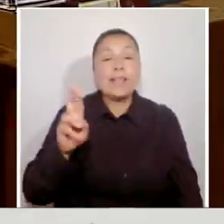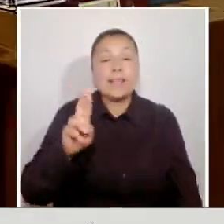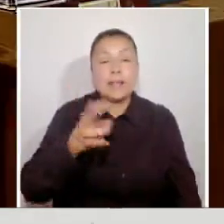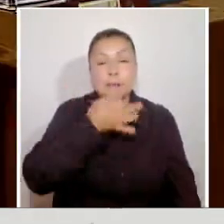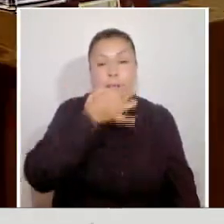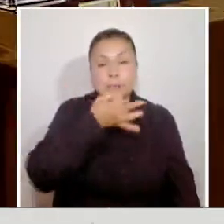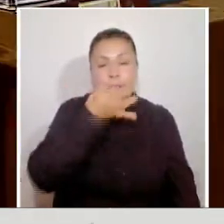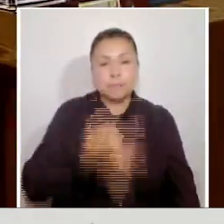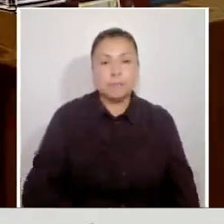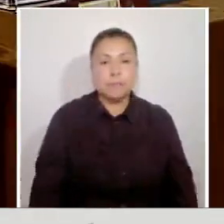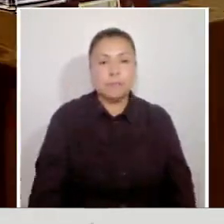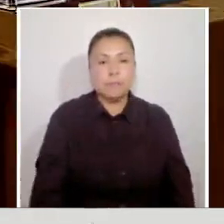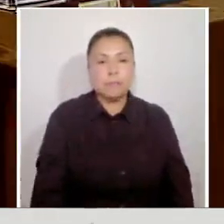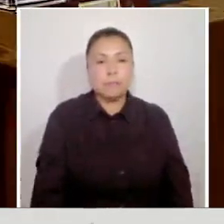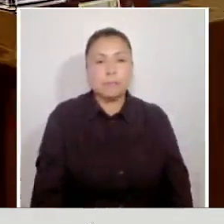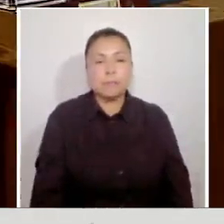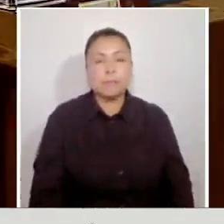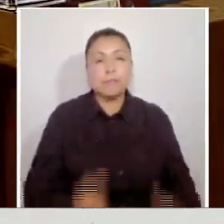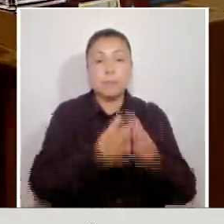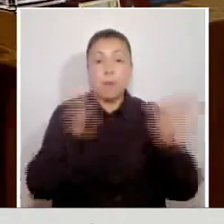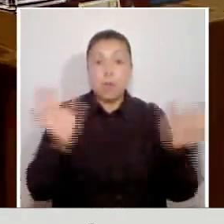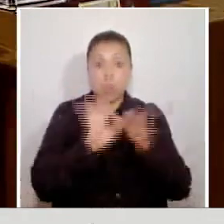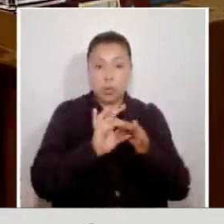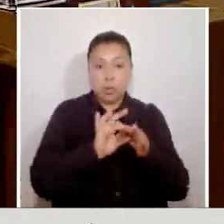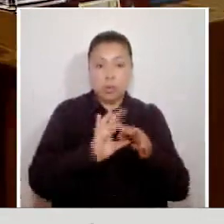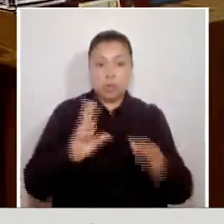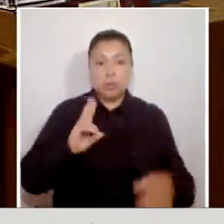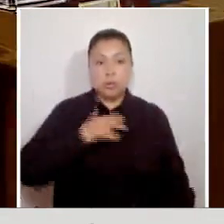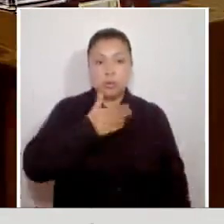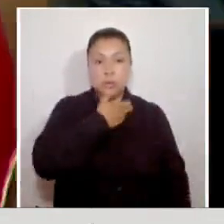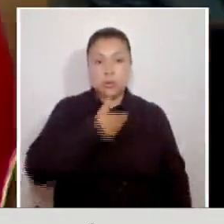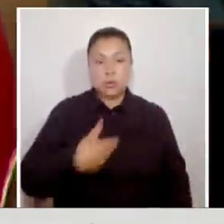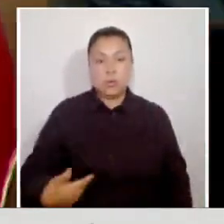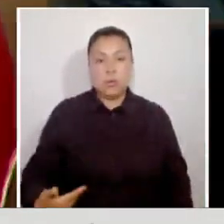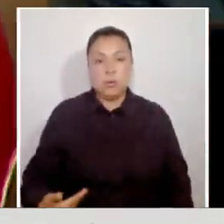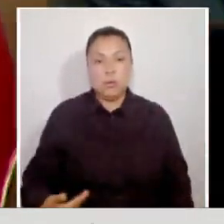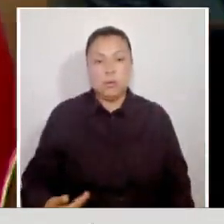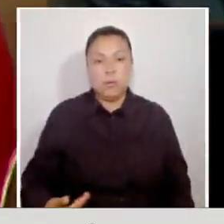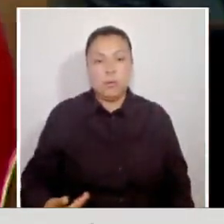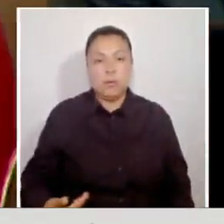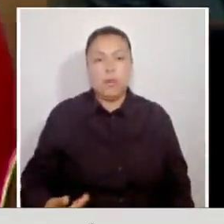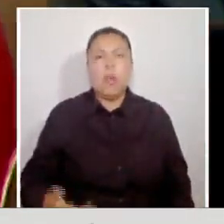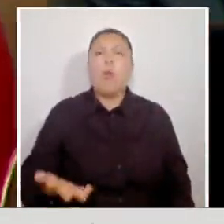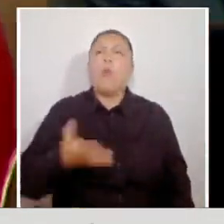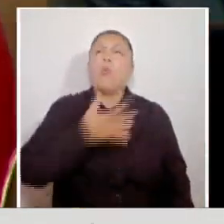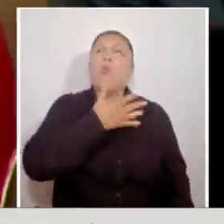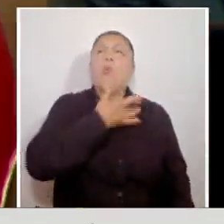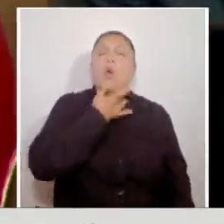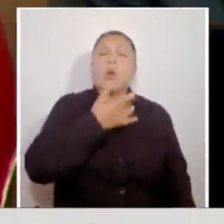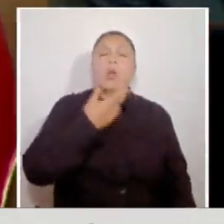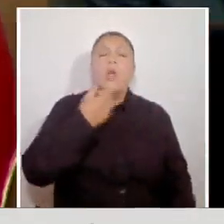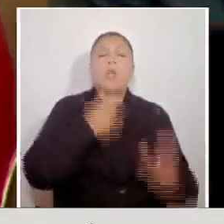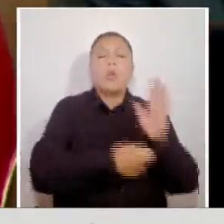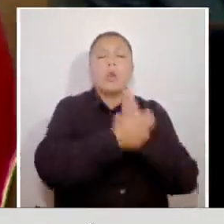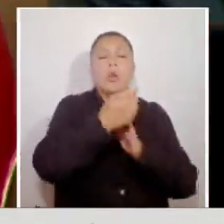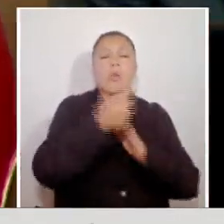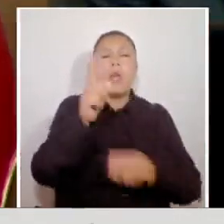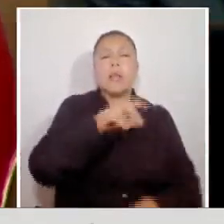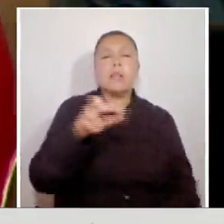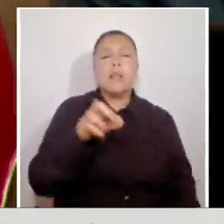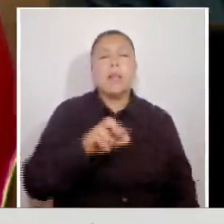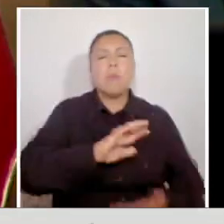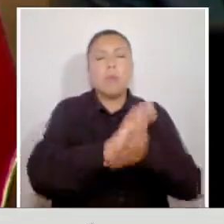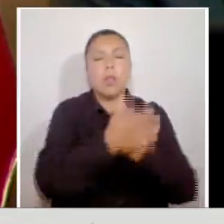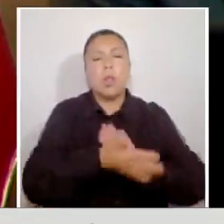palabra Muchas gracias señor presidente A ver por qué no reconocemos que el sistema de slep y todo lo que ha sido la